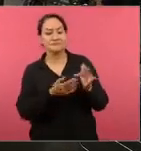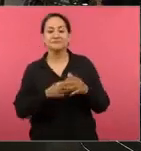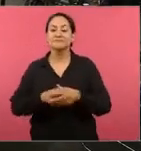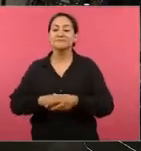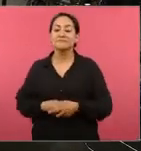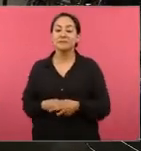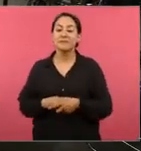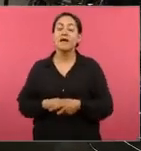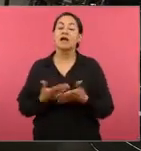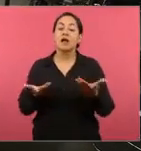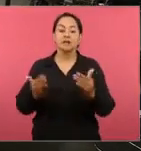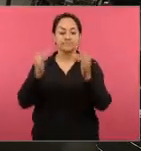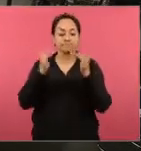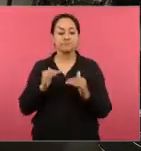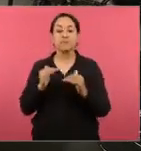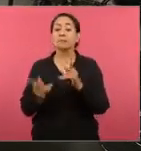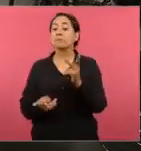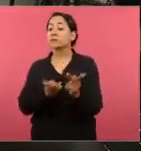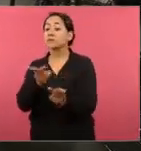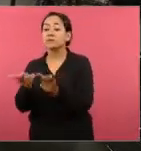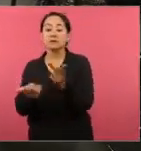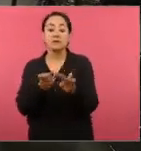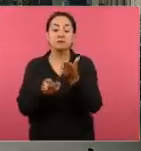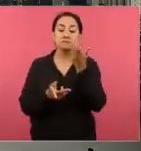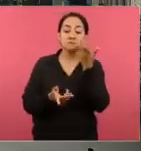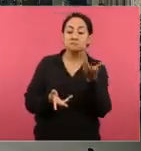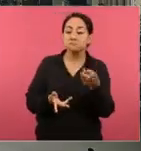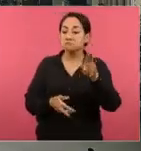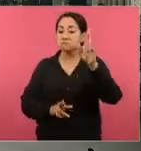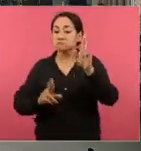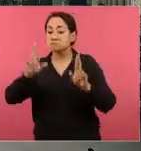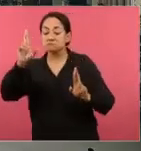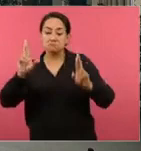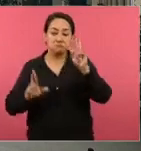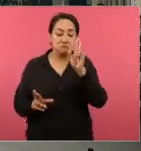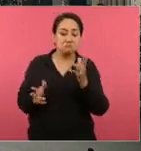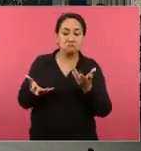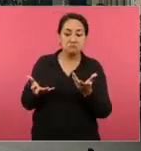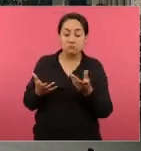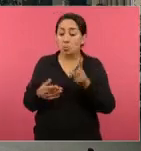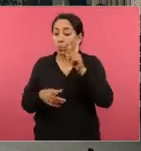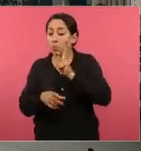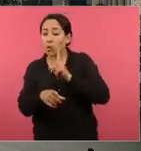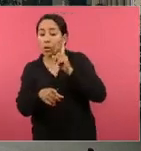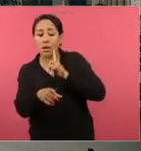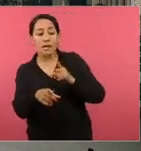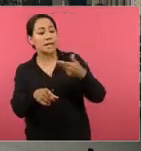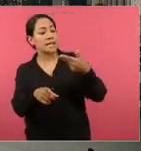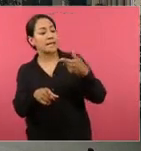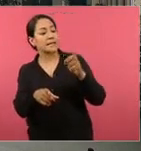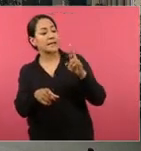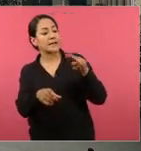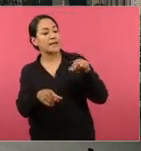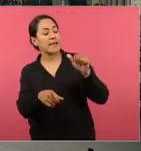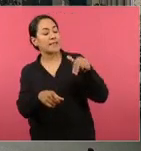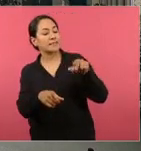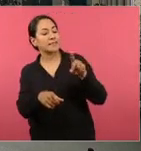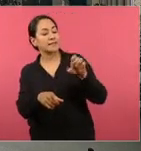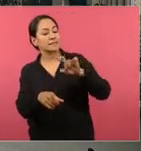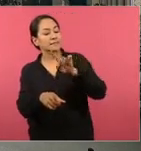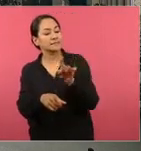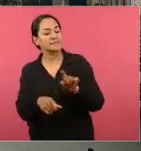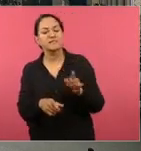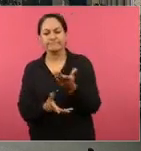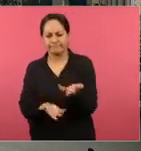Pasamos a las preguntas de ustedes. Aquí le damos la palabra a Judith Hernández. Hola, buenas